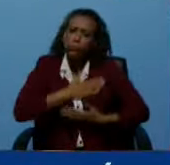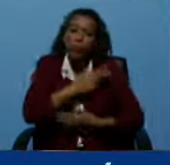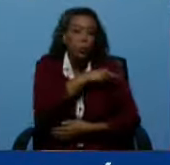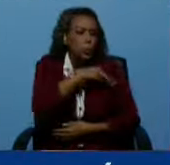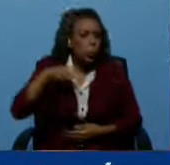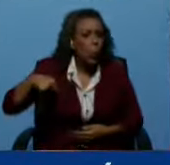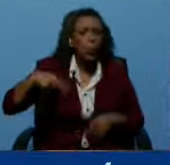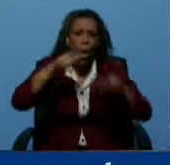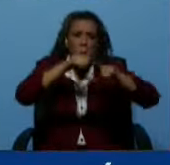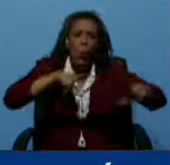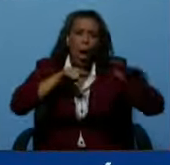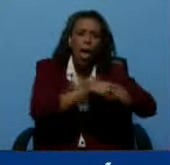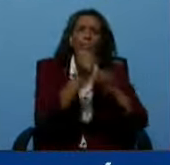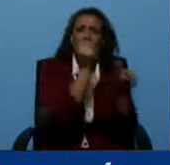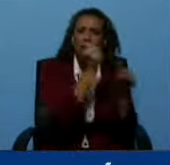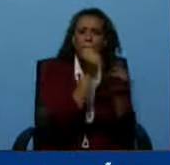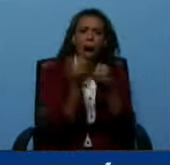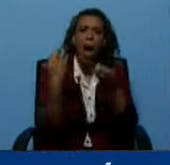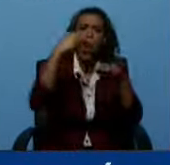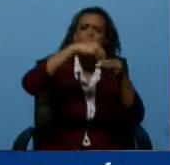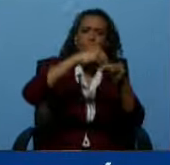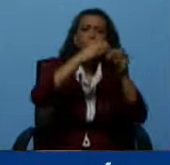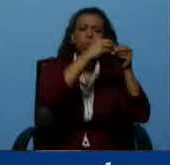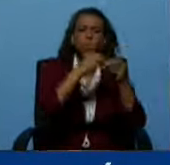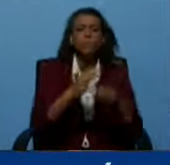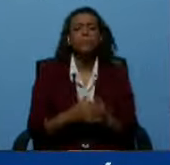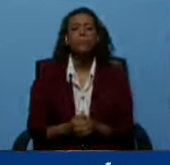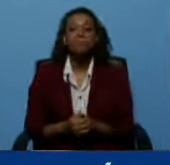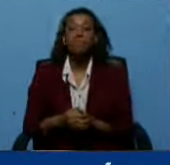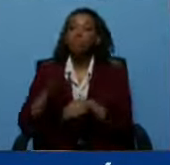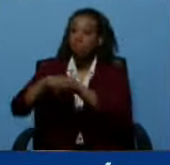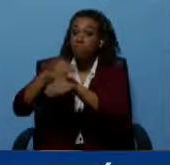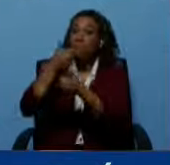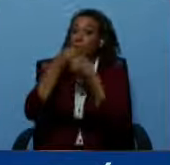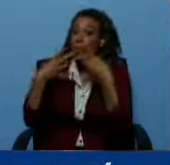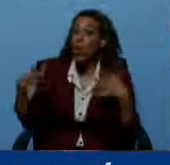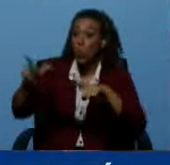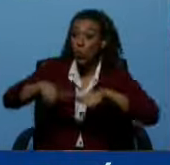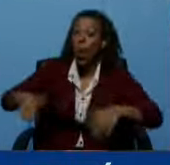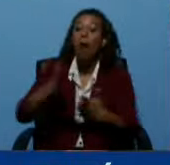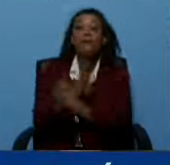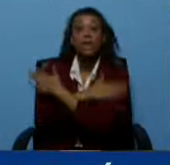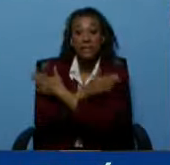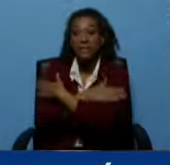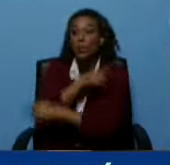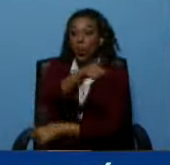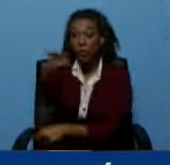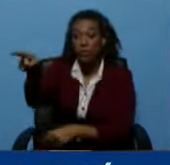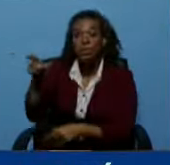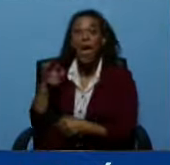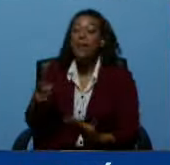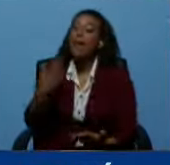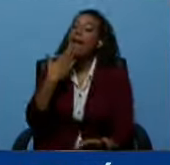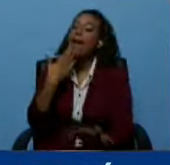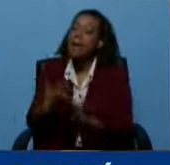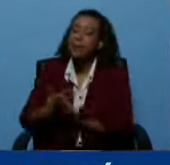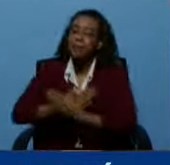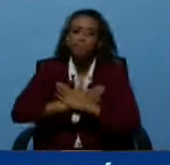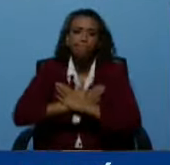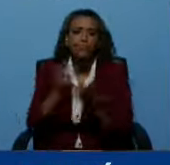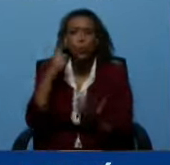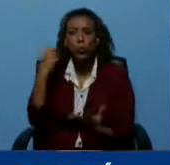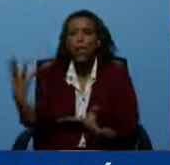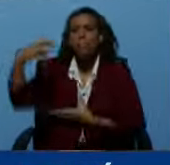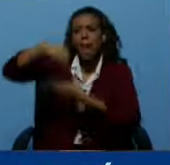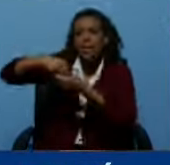nosotros de pertenecer aquí en este centro. Bueno, una belleza. Los felicito y les agradezco que ustedes